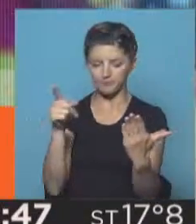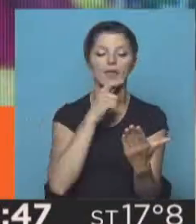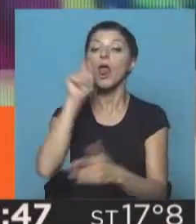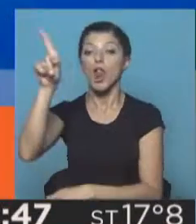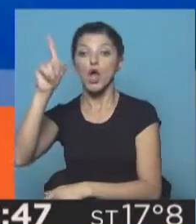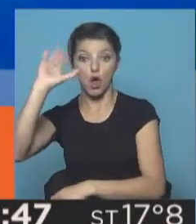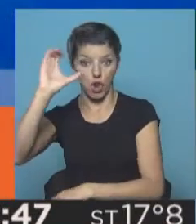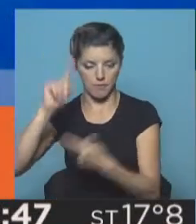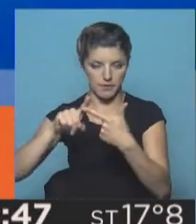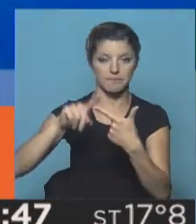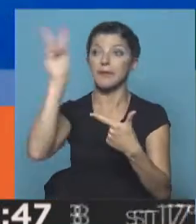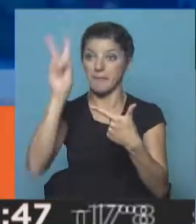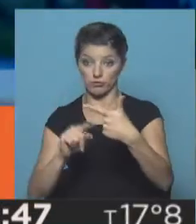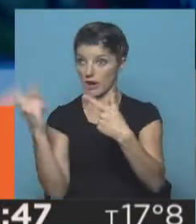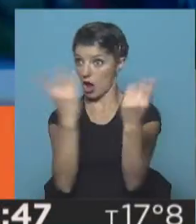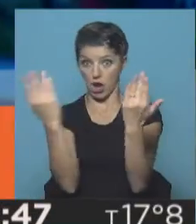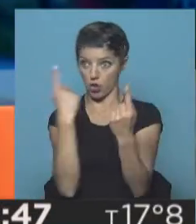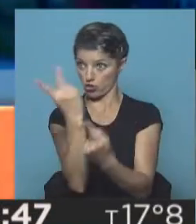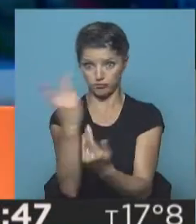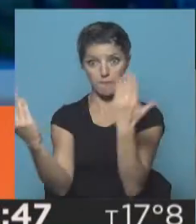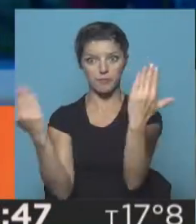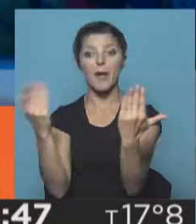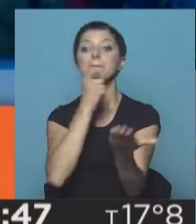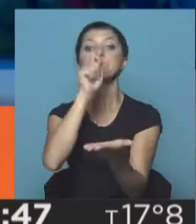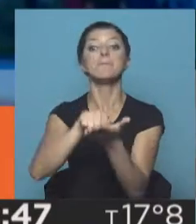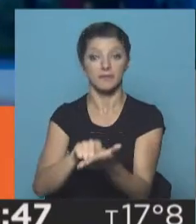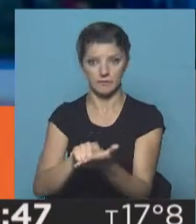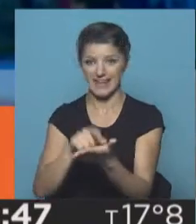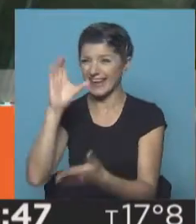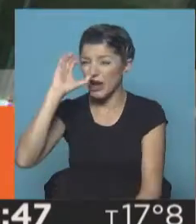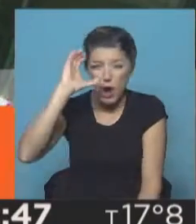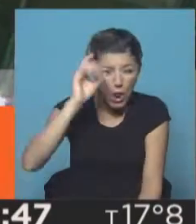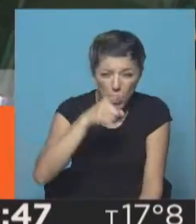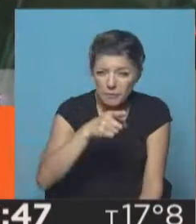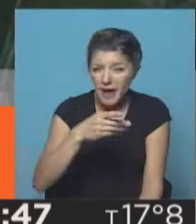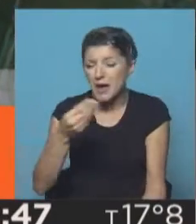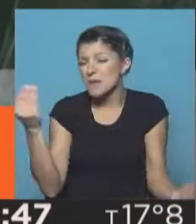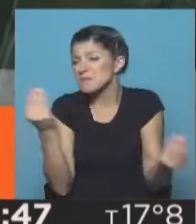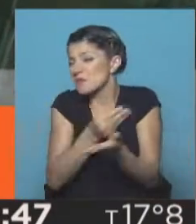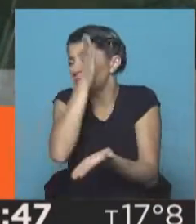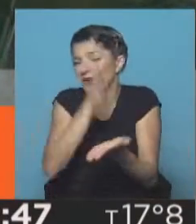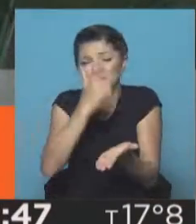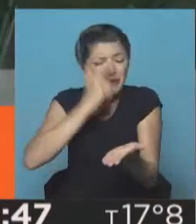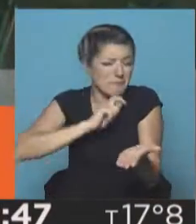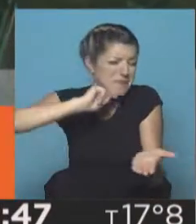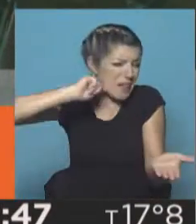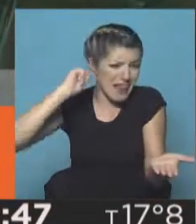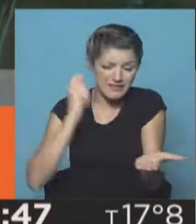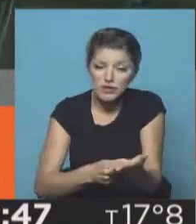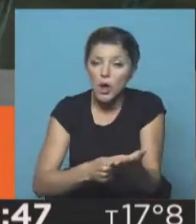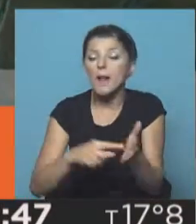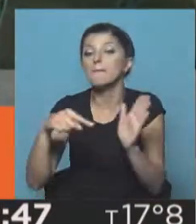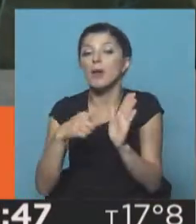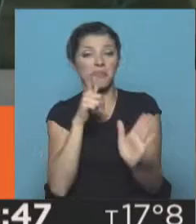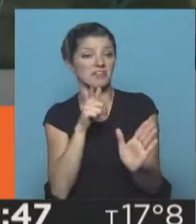Colombia con la prensa en Venezuela, ¿verdad? Colombia es un país donde ha habido violaciones, pero gigantescas, de derechos humanos. Sin embargo, eso parece que no es